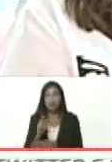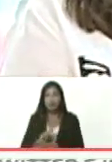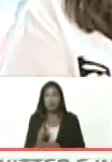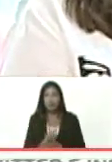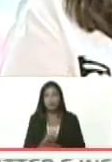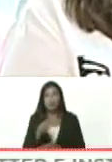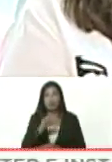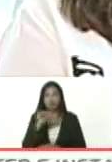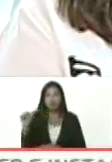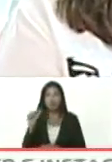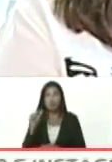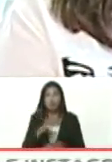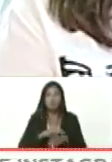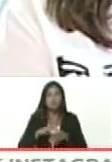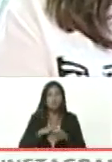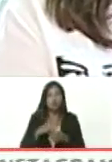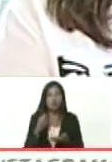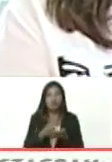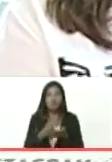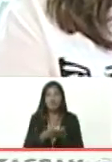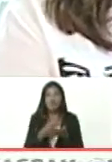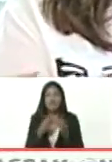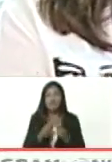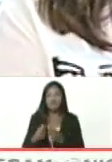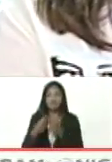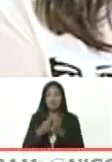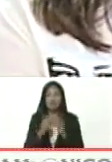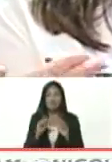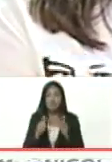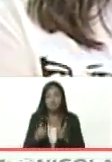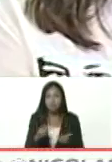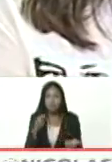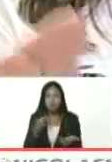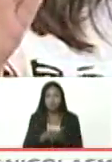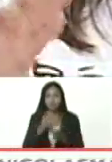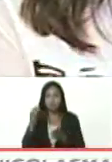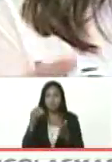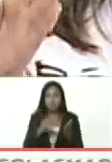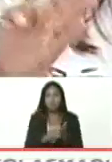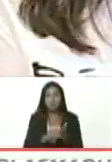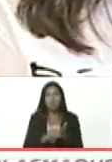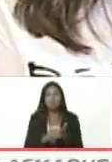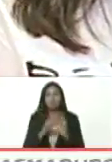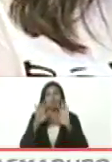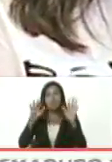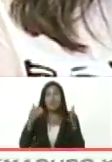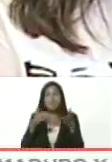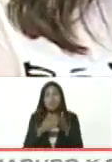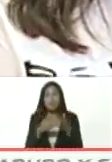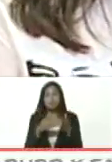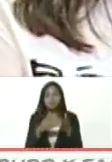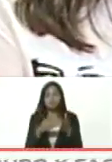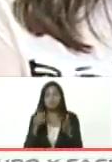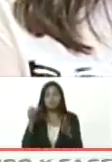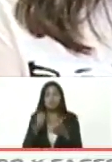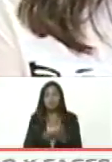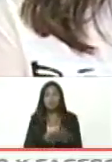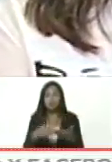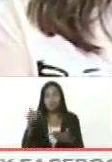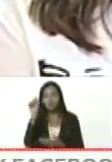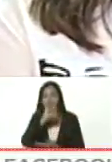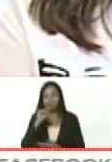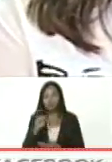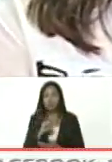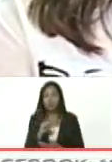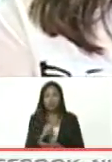Esta semana el Ministerio de Finanzas ya bajó un primer tramo de 3.000 millones de bolívares justamente para financiamiento de estos proyectos. En la